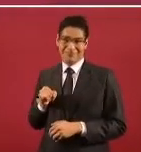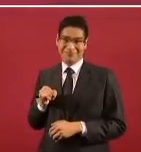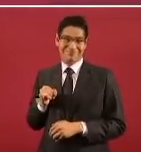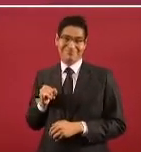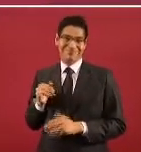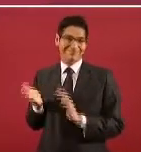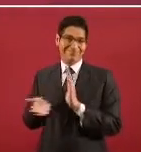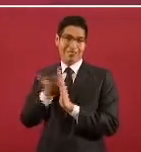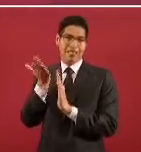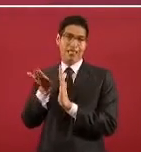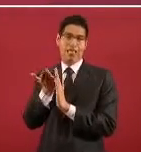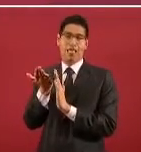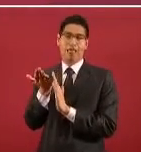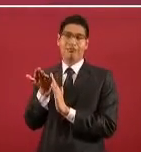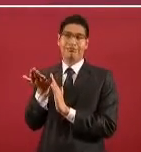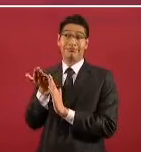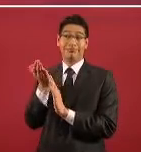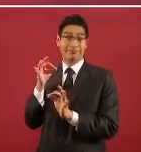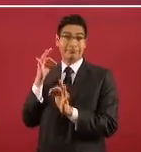Hay